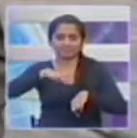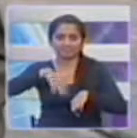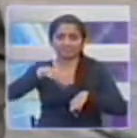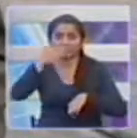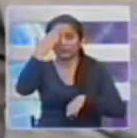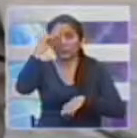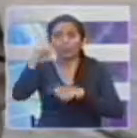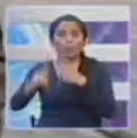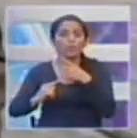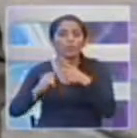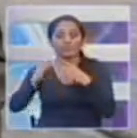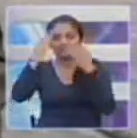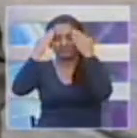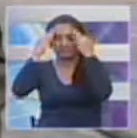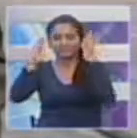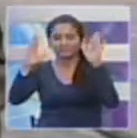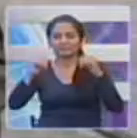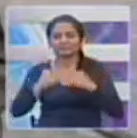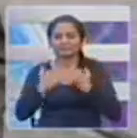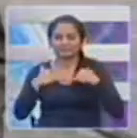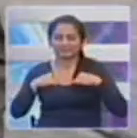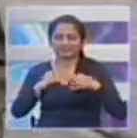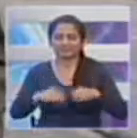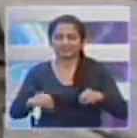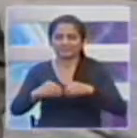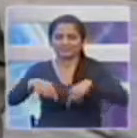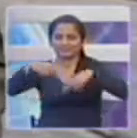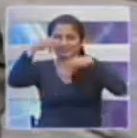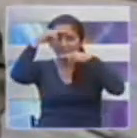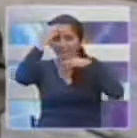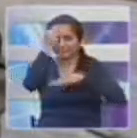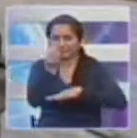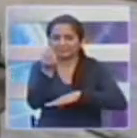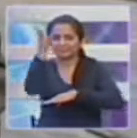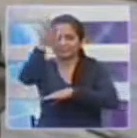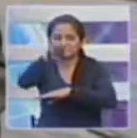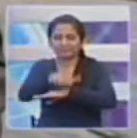es incierta. Eso es lo que les podemos informar. En estudios, usted tiene más noticias. Buenas tardes.